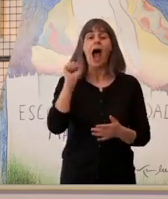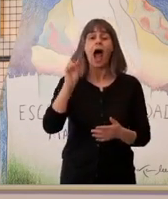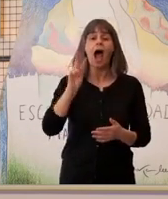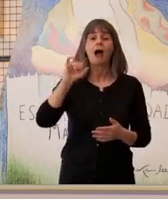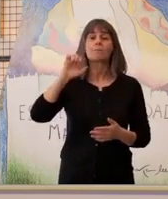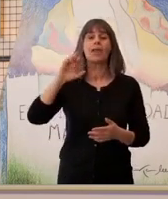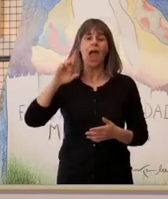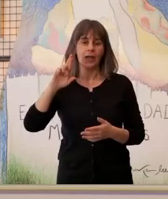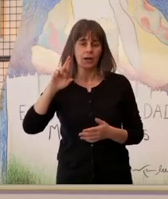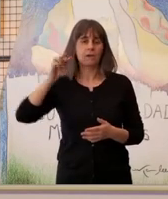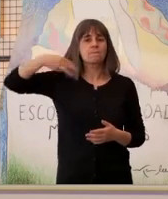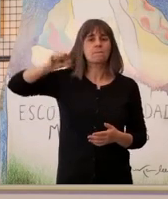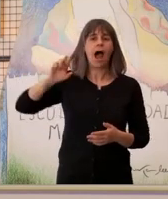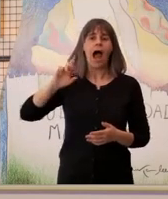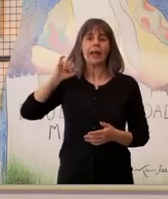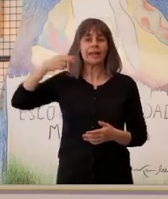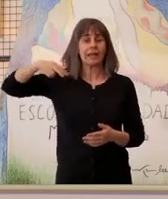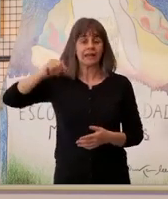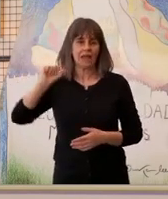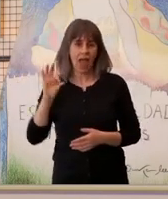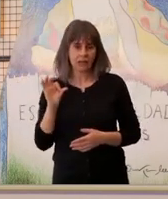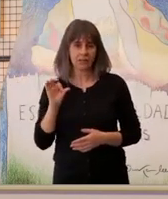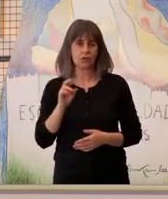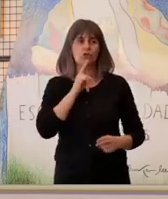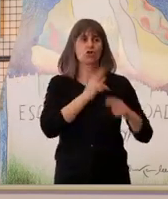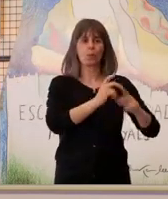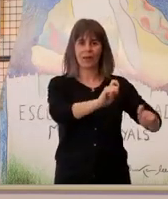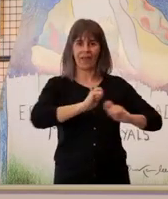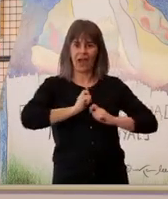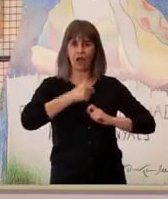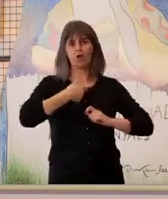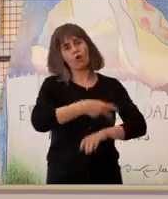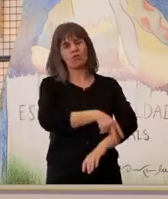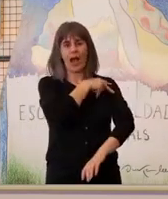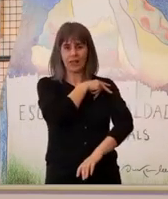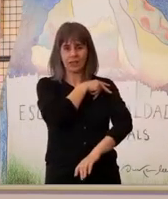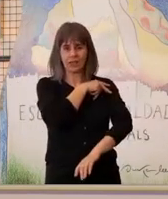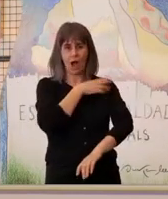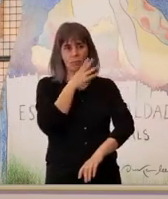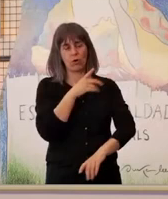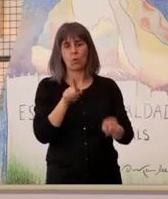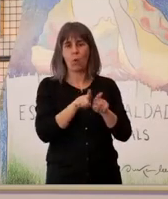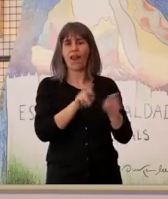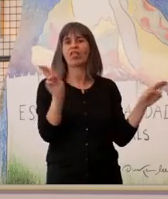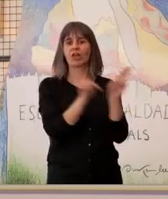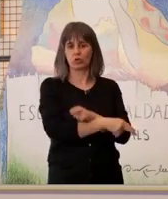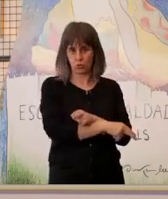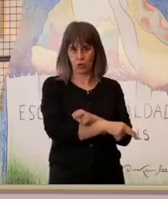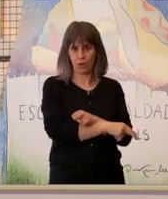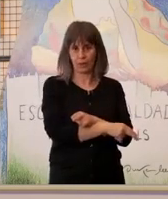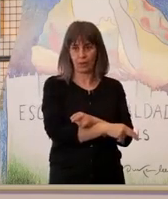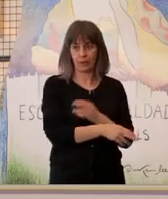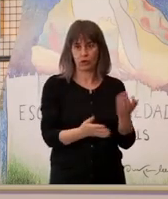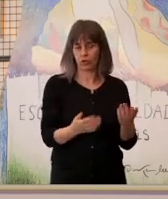franquista porque esto suponía volver a la censura por lo tanto evidentemente pues yo me había